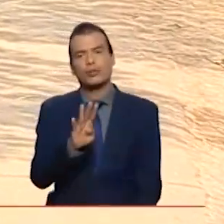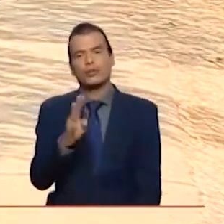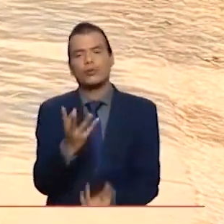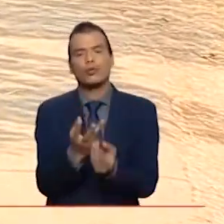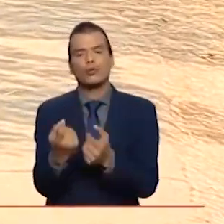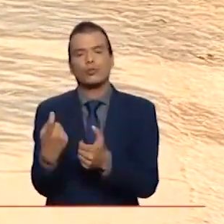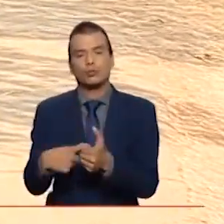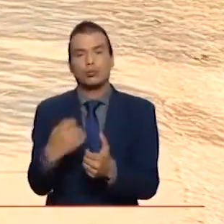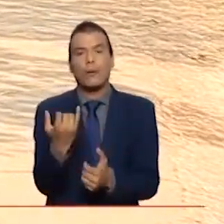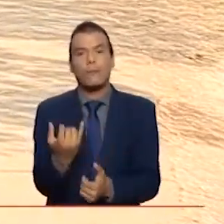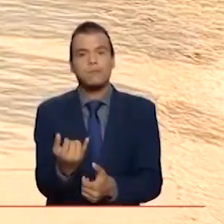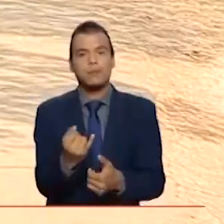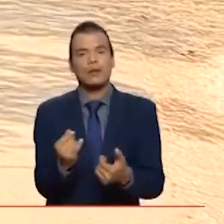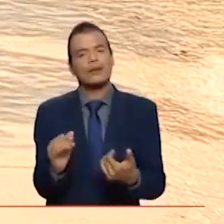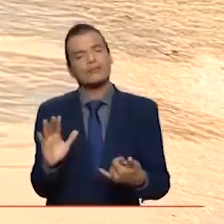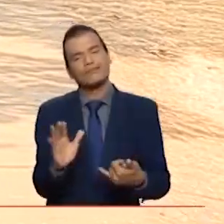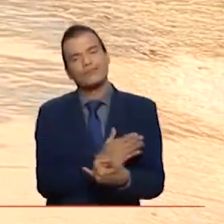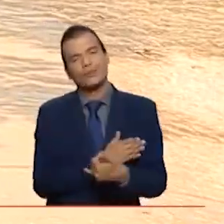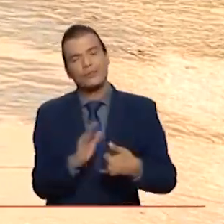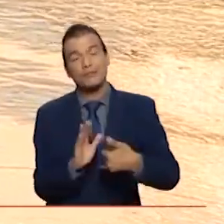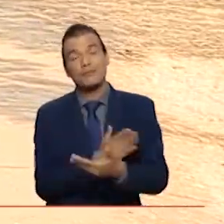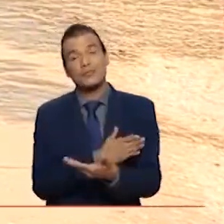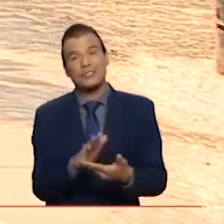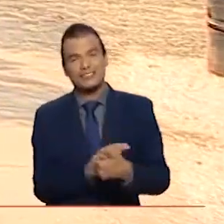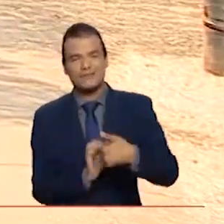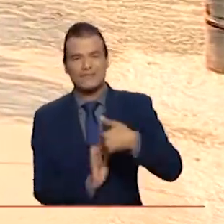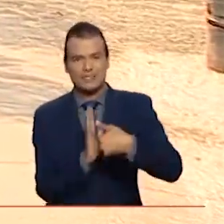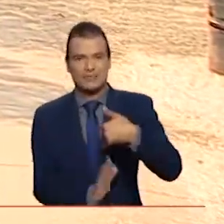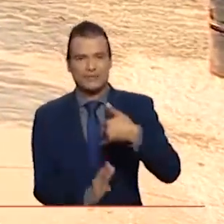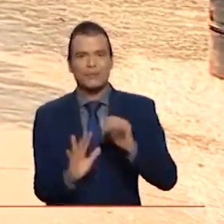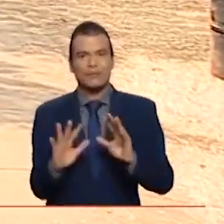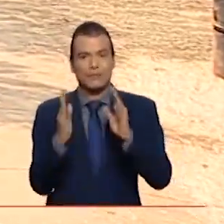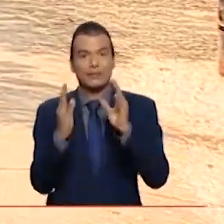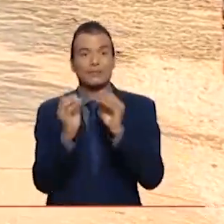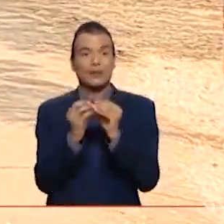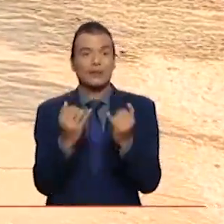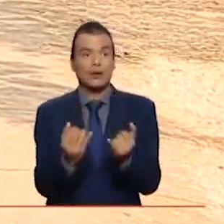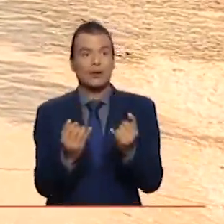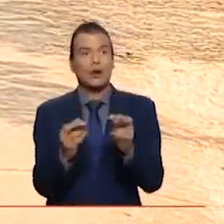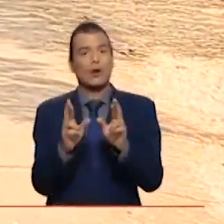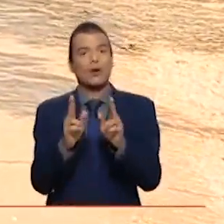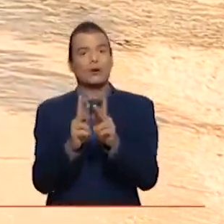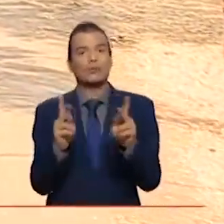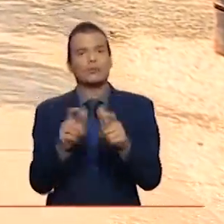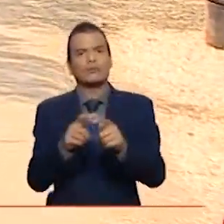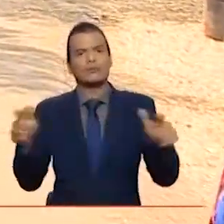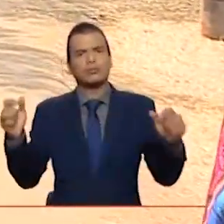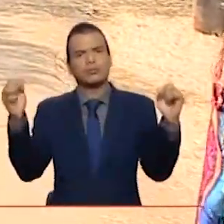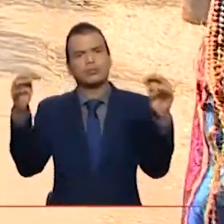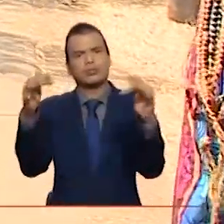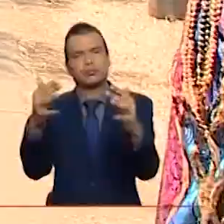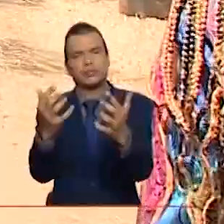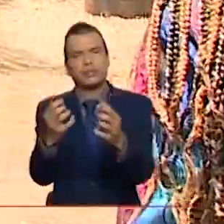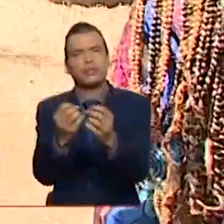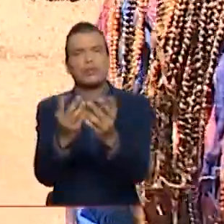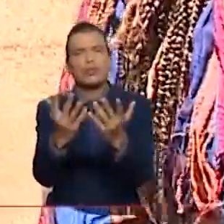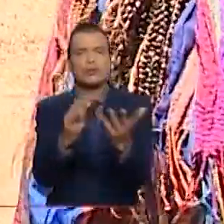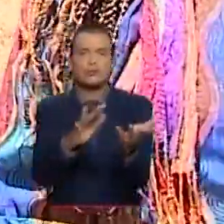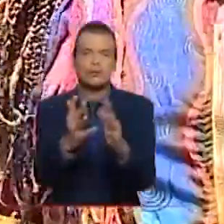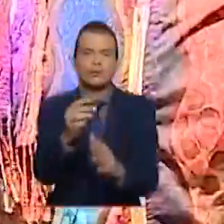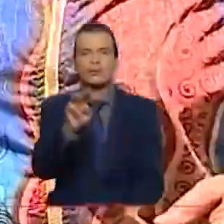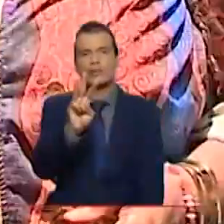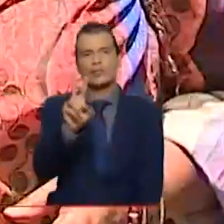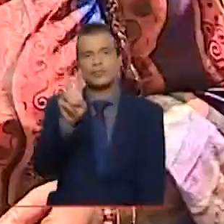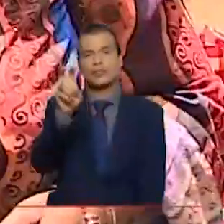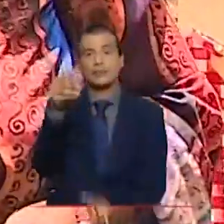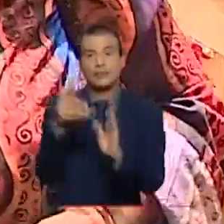de la Casa Grande. Además, se espera recibir al menos 37.000 visitantes. Precisamente me encuentro con